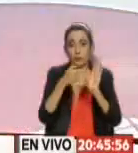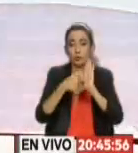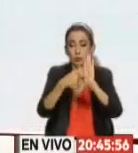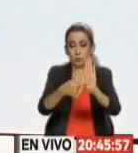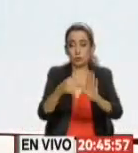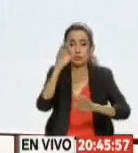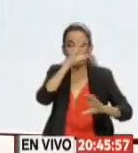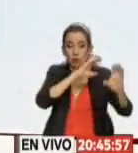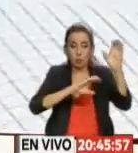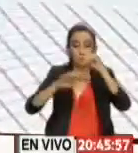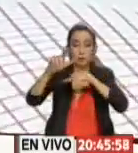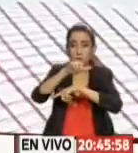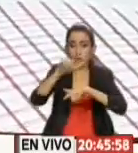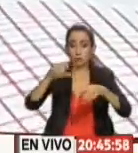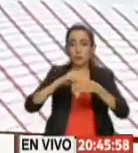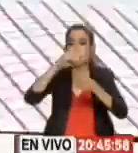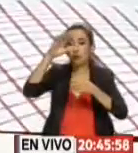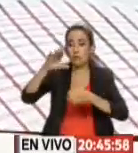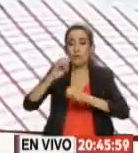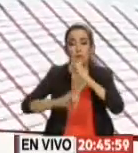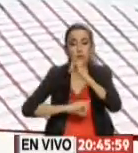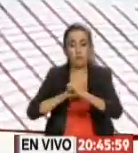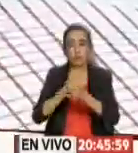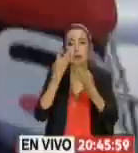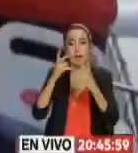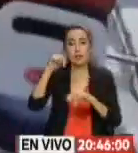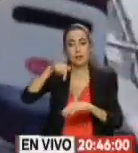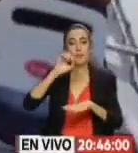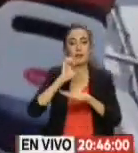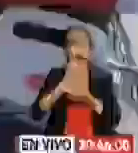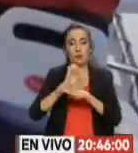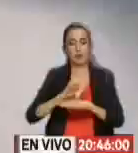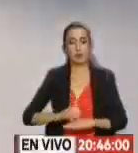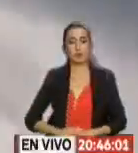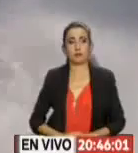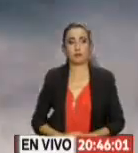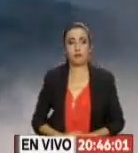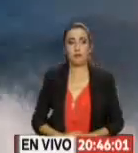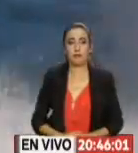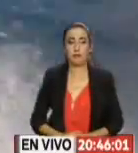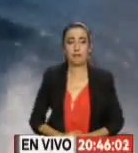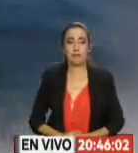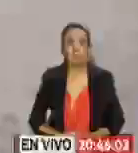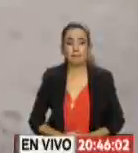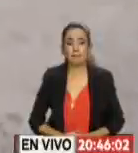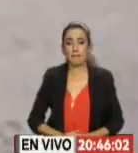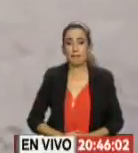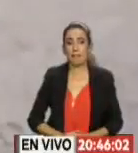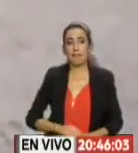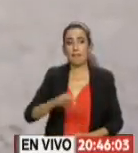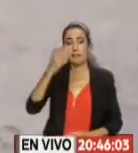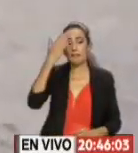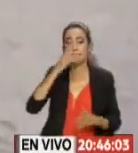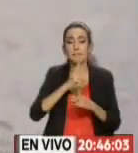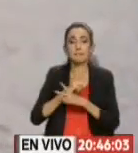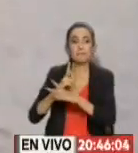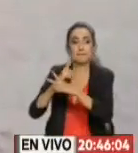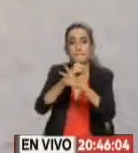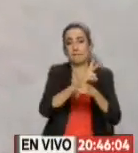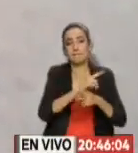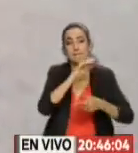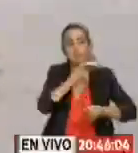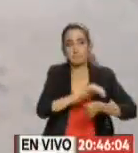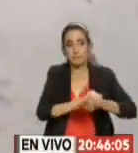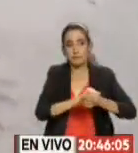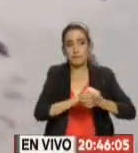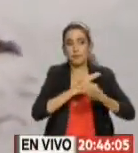un lugar en el mercado nacional e internacional. La cultura del cuidado ambiental de Galápagos motivó la creación de